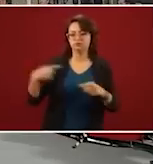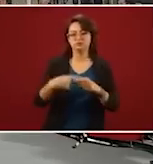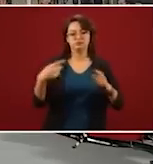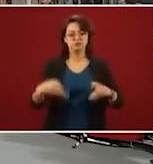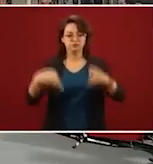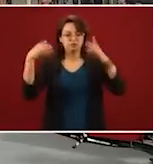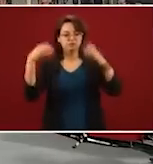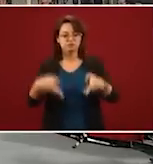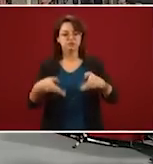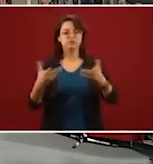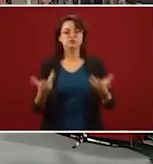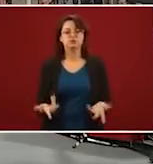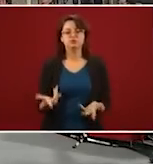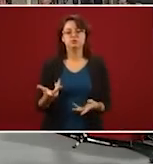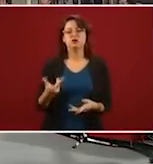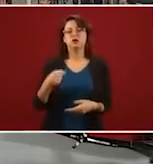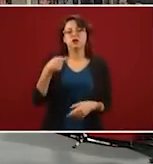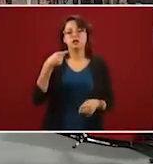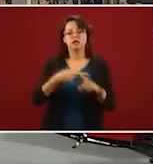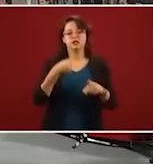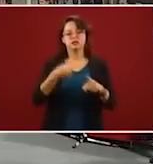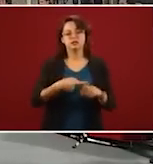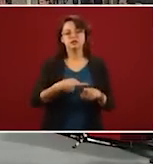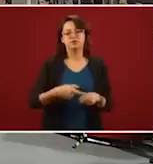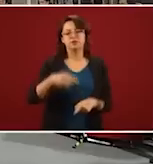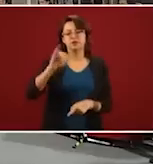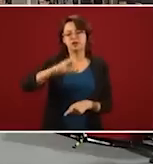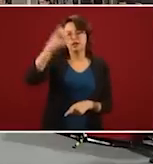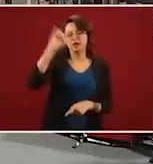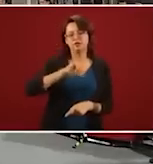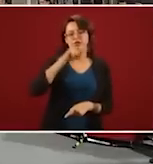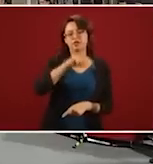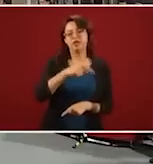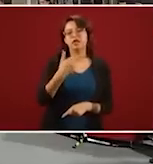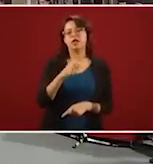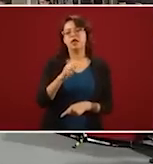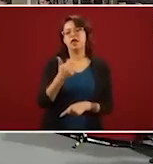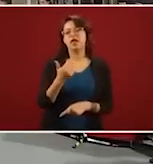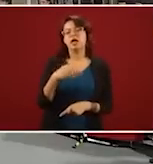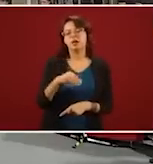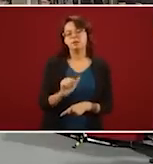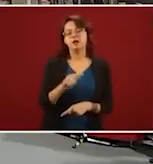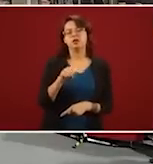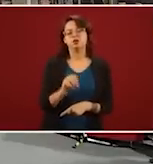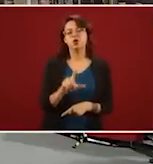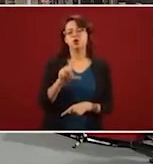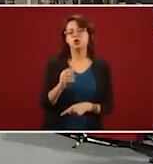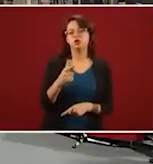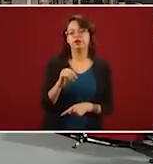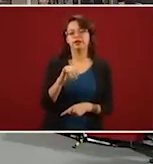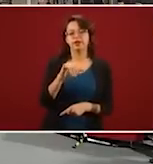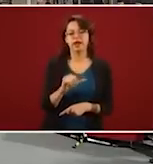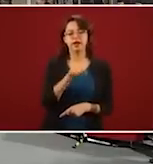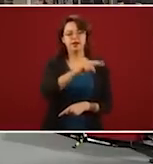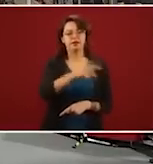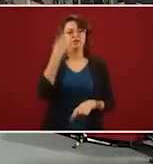esta investigación en el jefe de hemato-oncología del Hospital Infantil, que es quien de